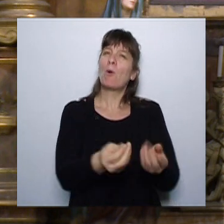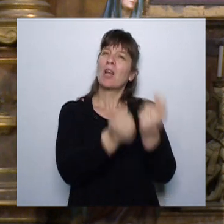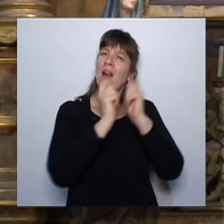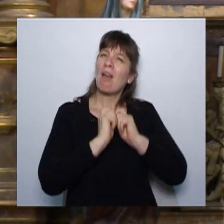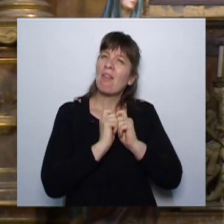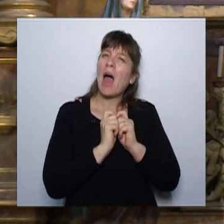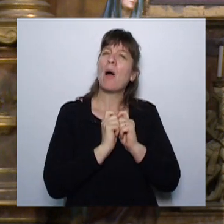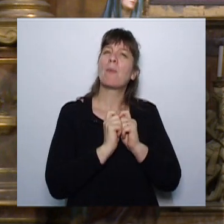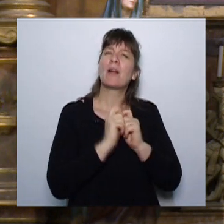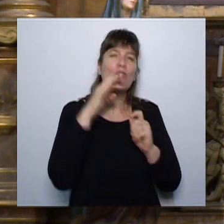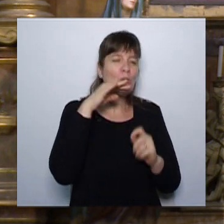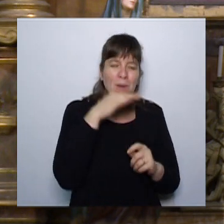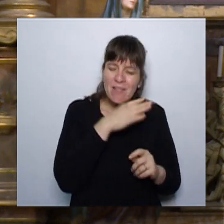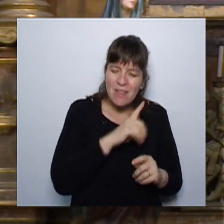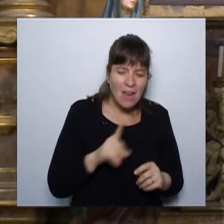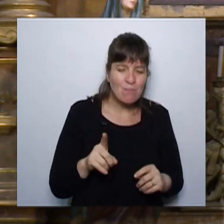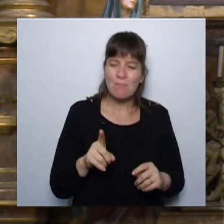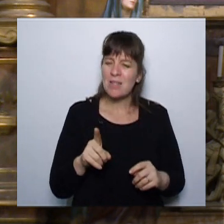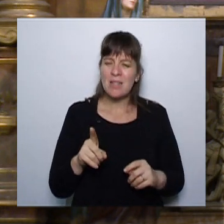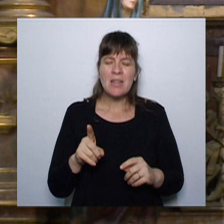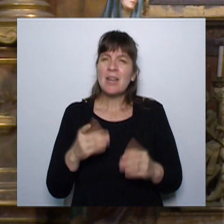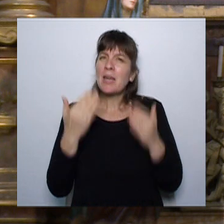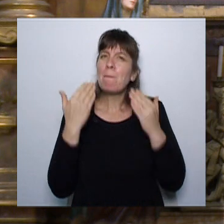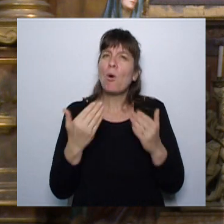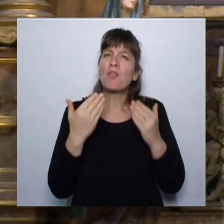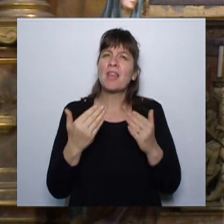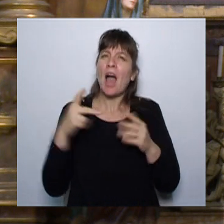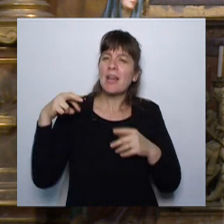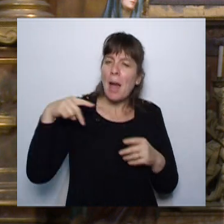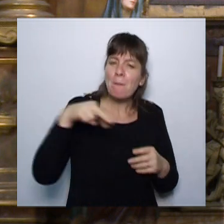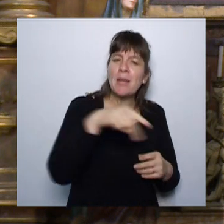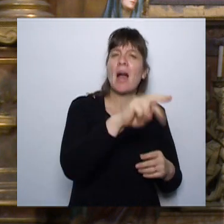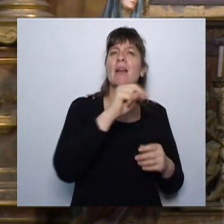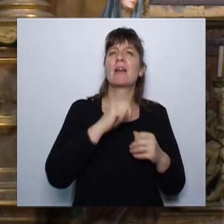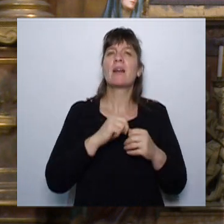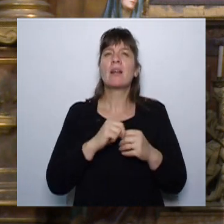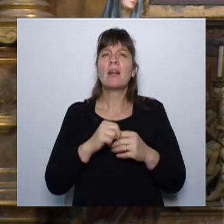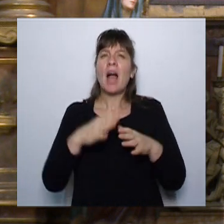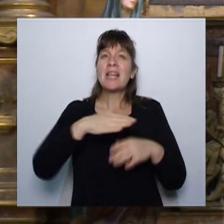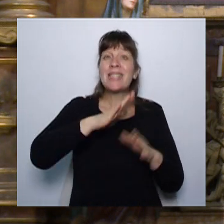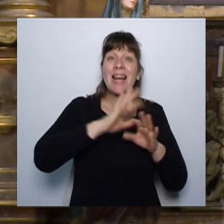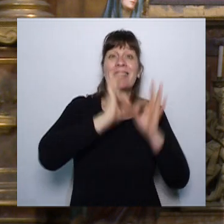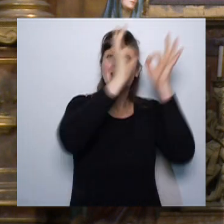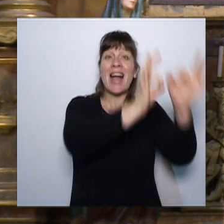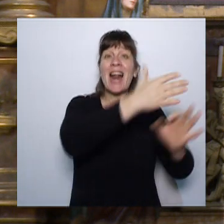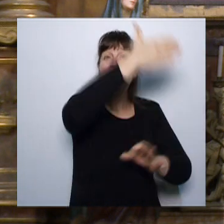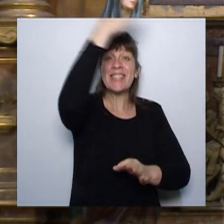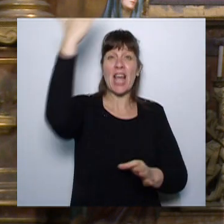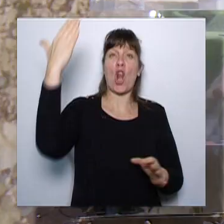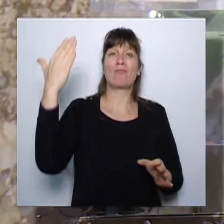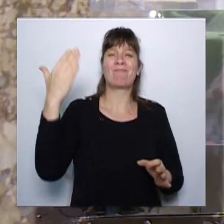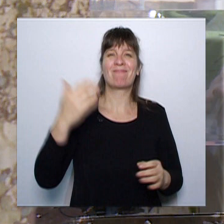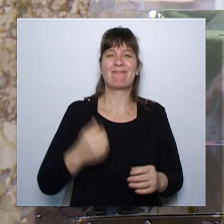daba no lo comprendían la posibilidad de caminar hacia el cielo